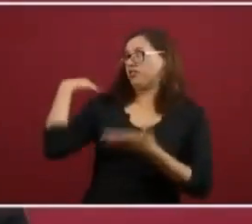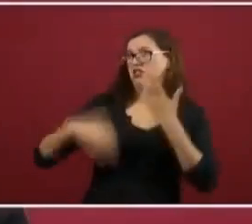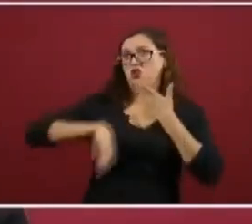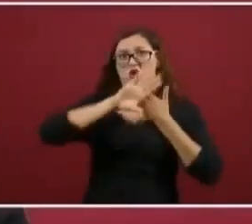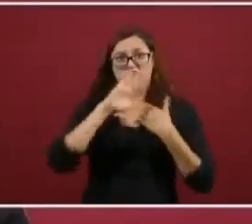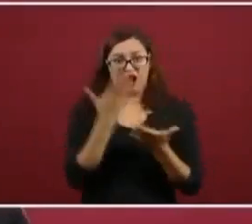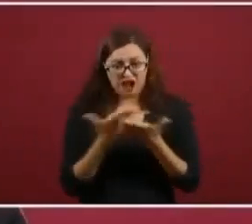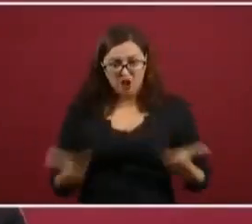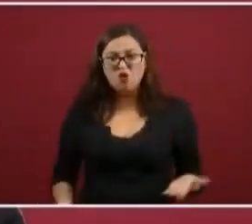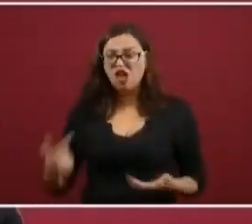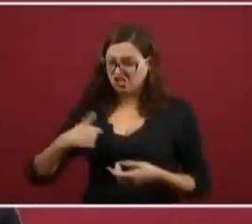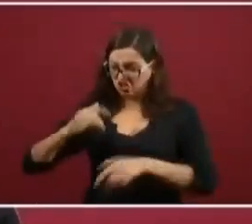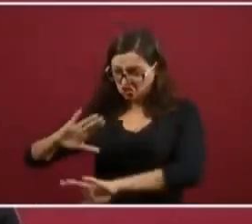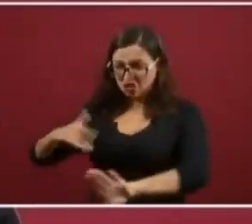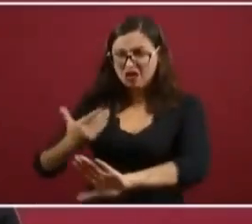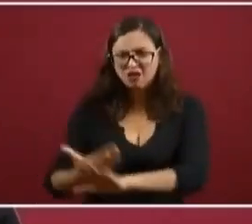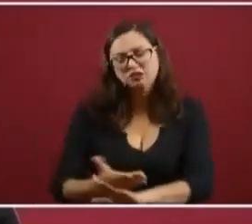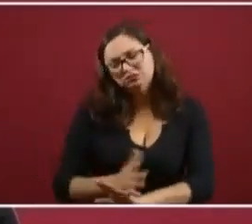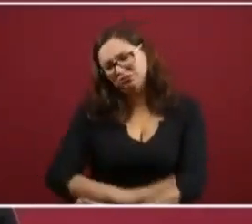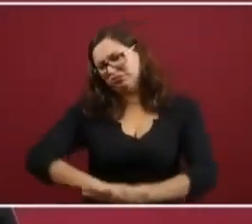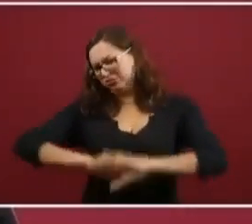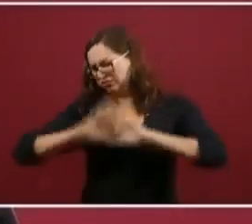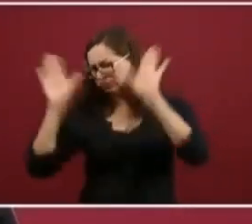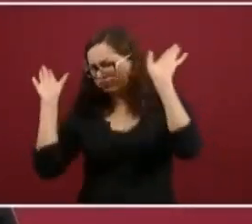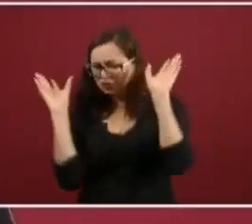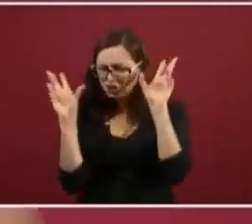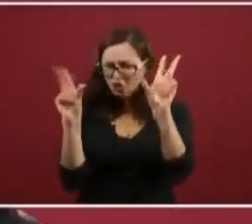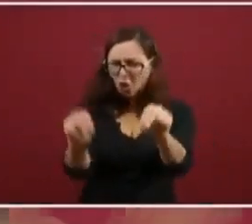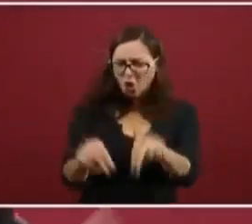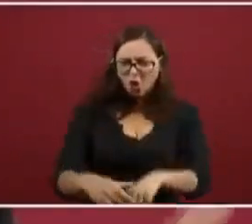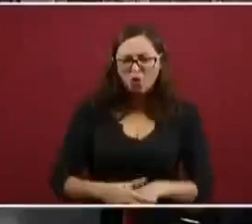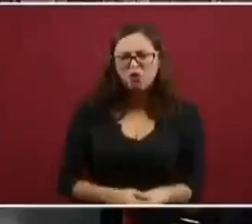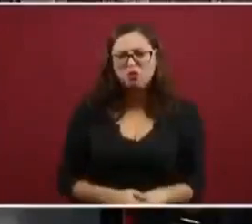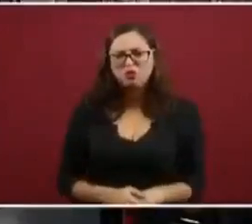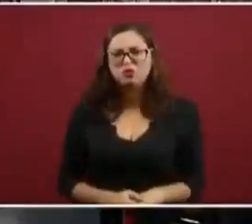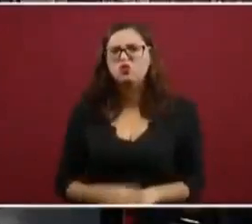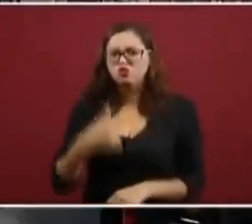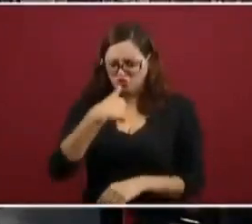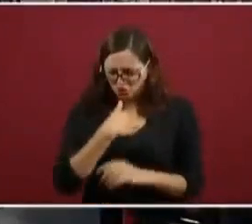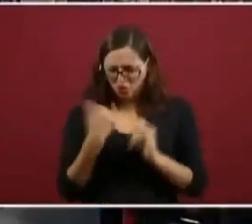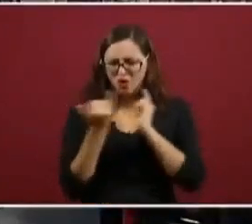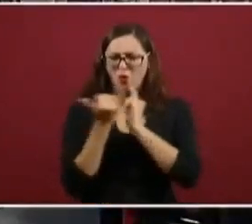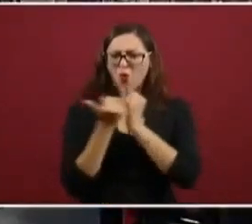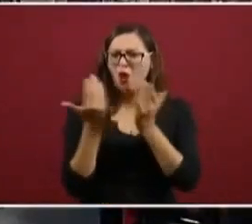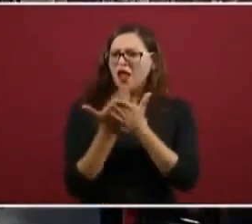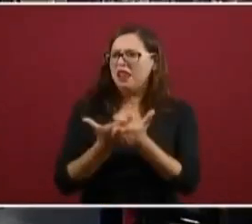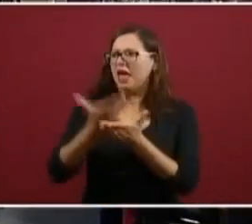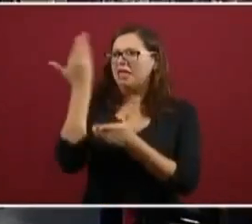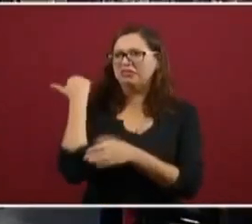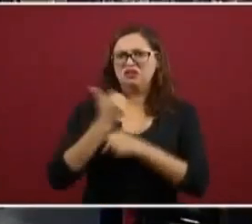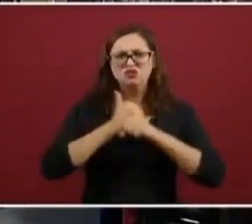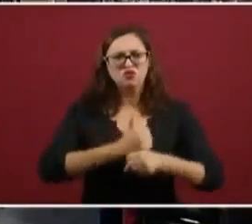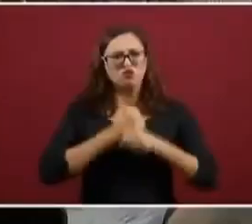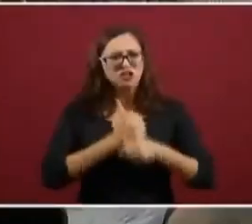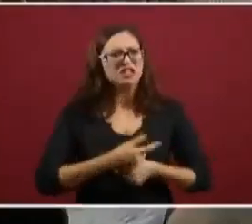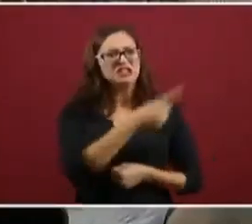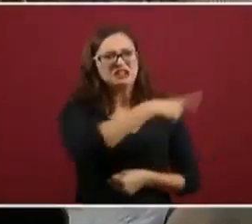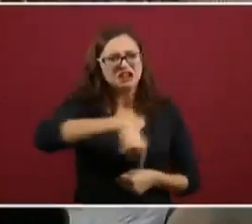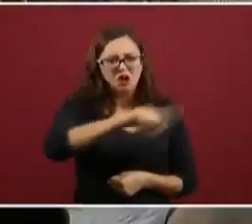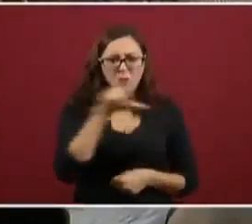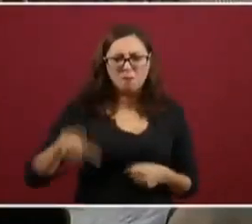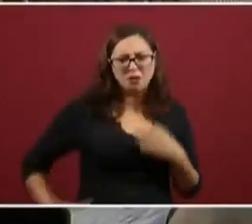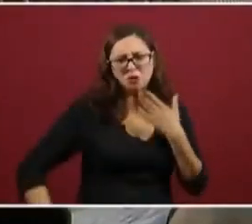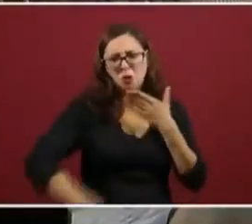mismos no no no yo fui víctima de la represión